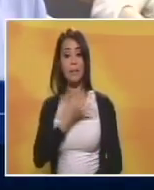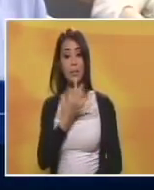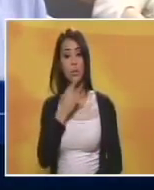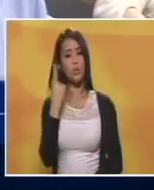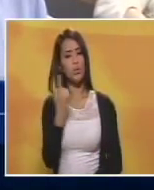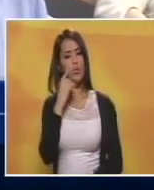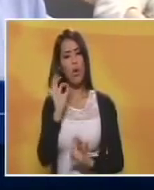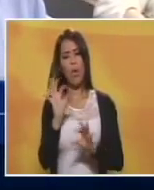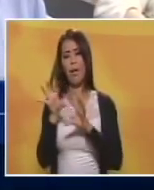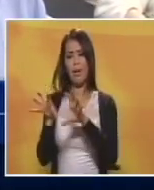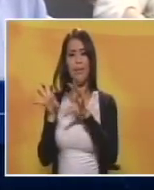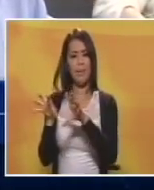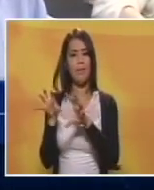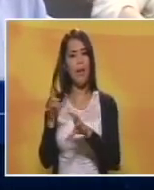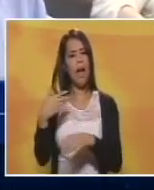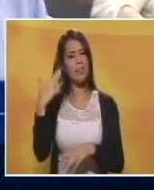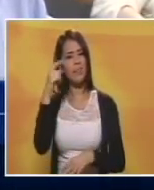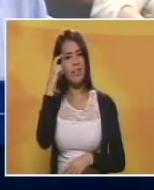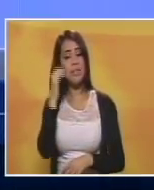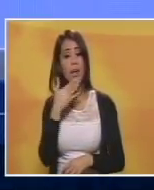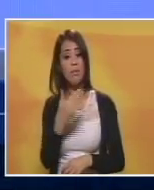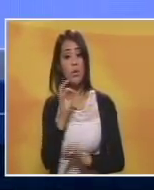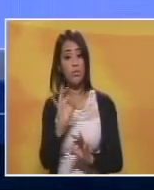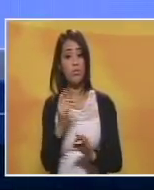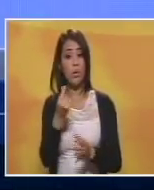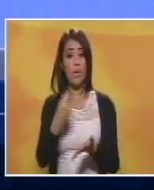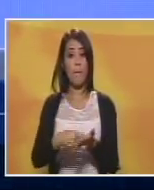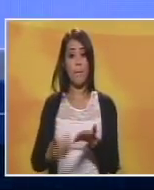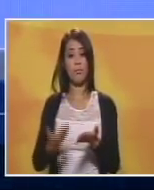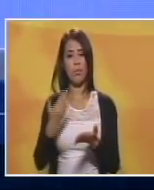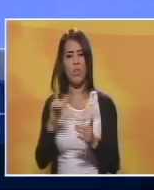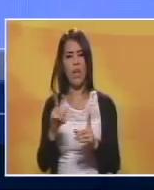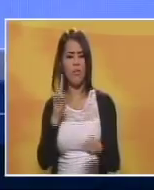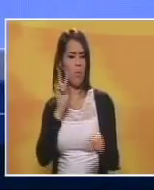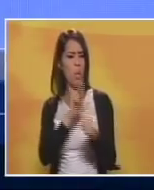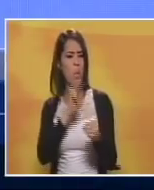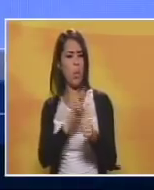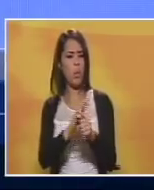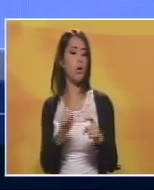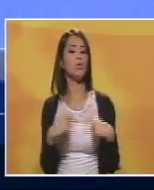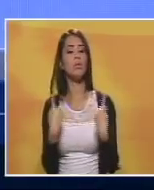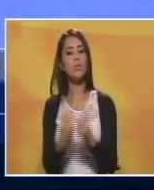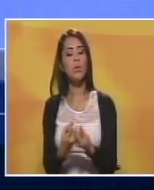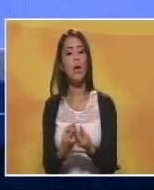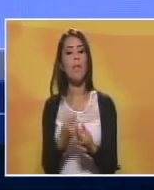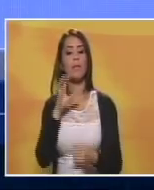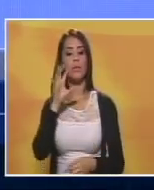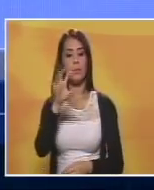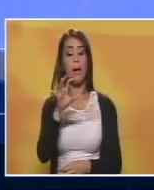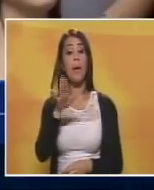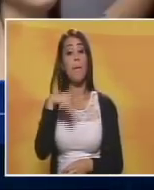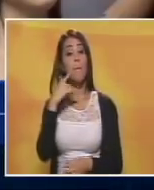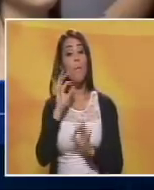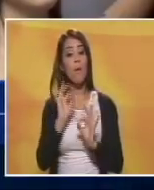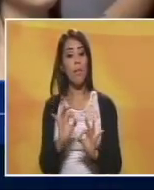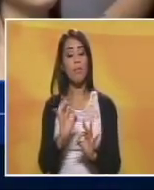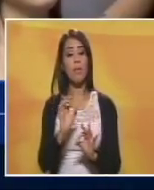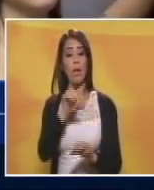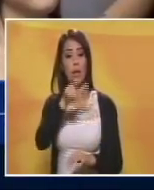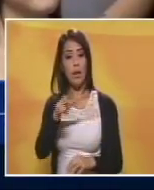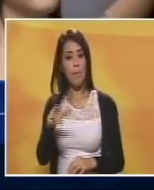solo bromeaba cuando hace unos días sugirió que el posible aumento del número de violaciones en una ciudad de su país podría deberse a la cantidad de